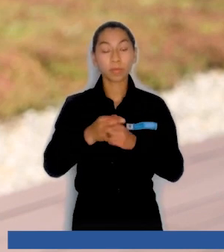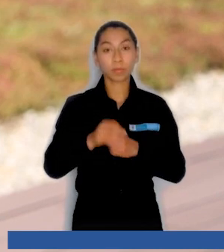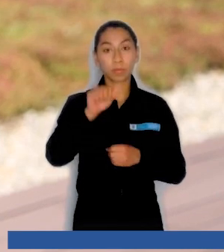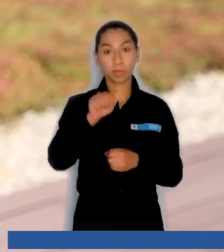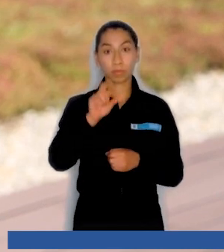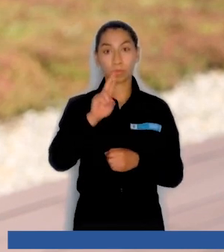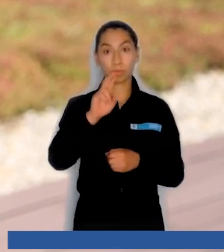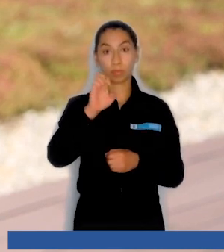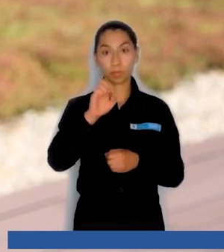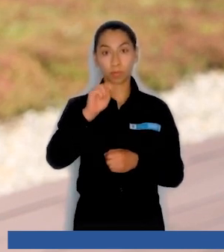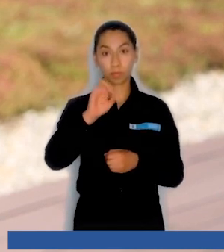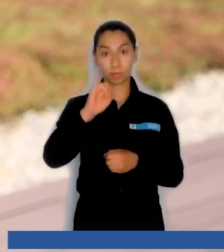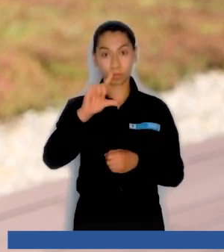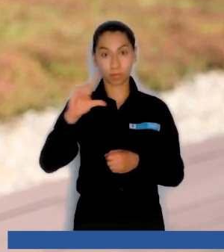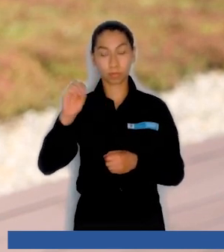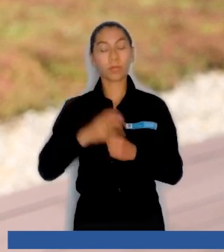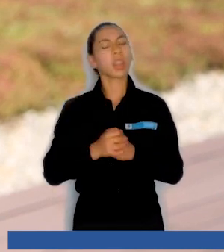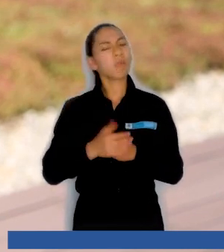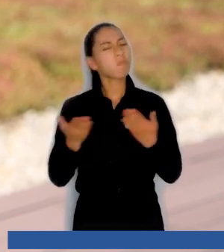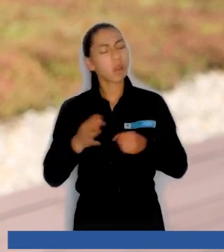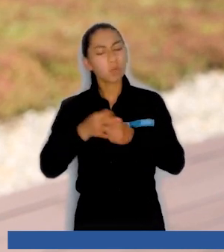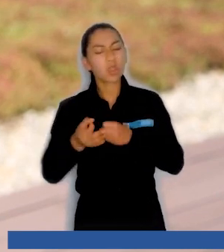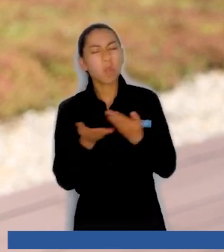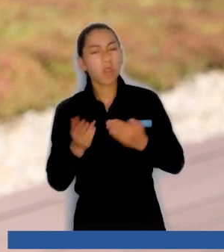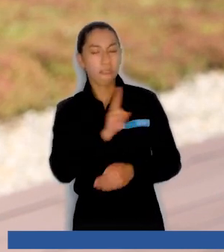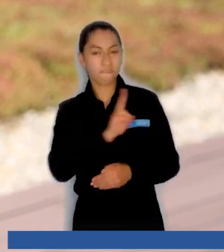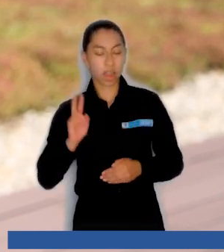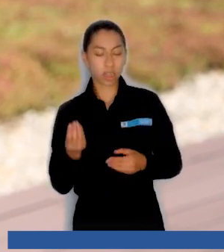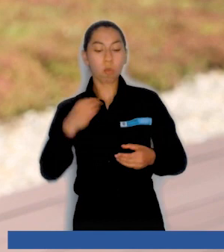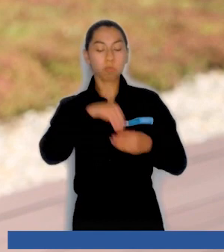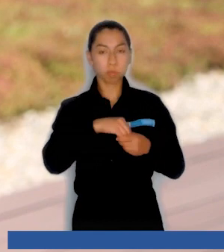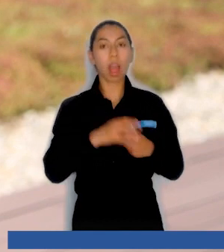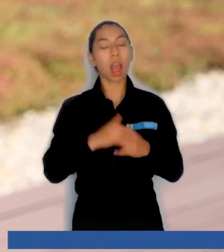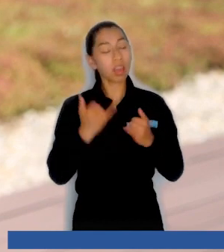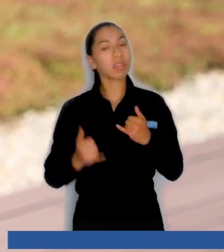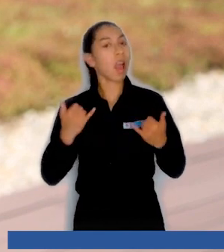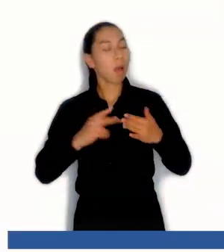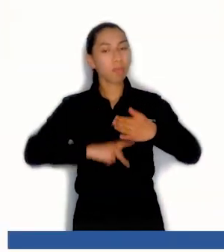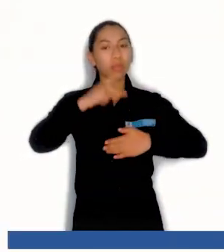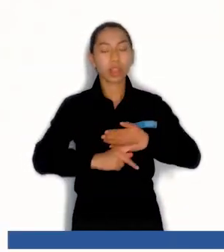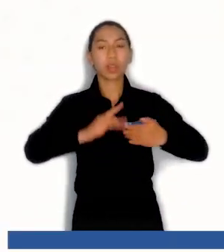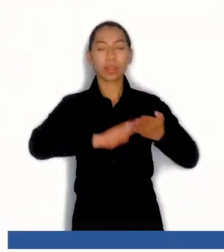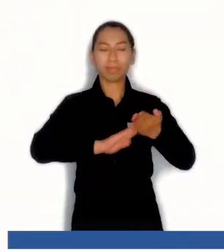Arenillo, sujeto de reparación colectiva, ubicado en Palmira, Valle del Cauca, culminó después de ocho años su plan integral de reparación colectiva.